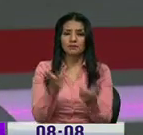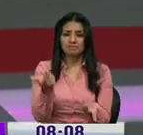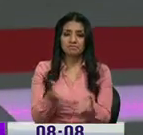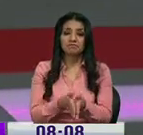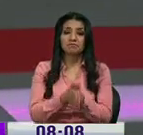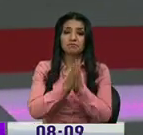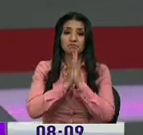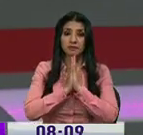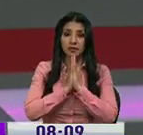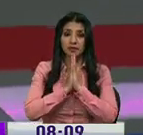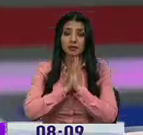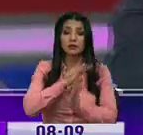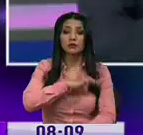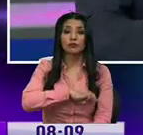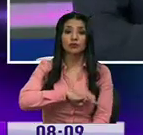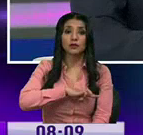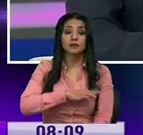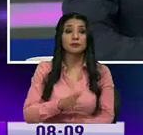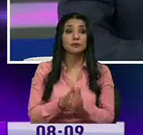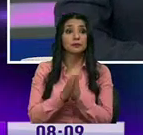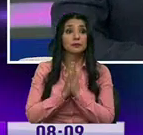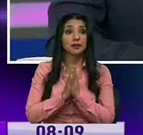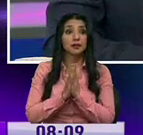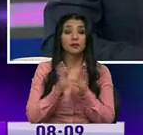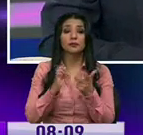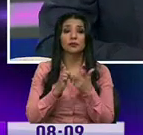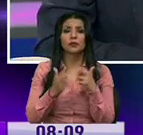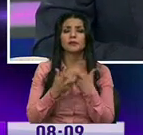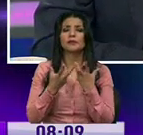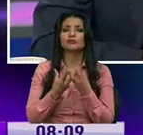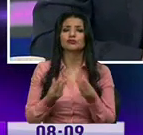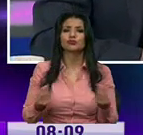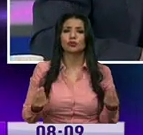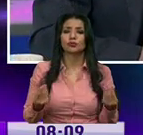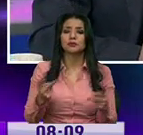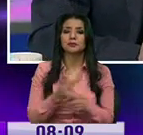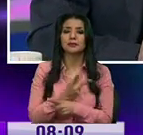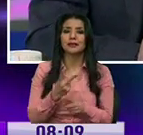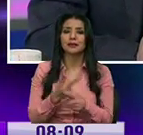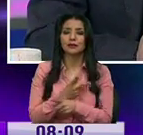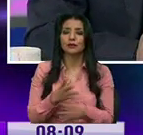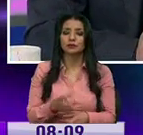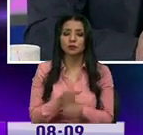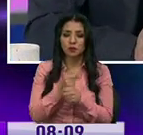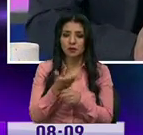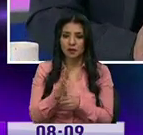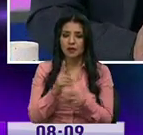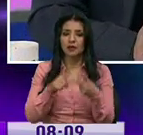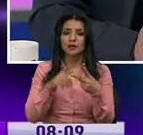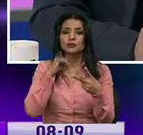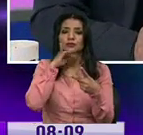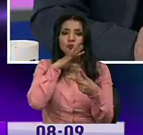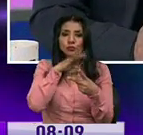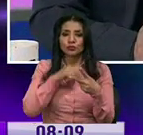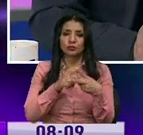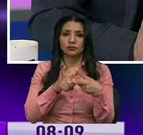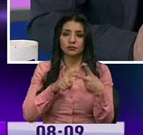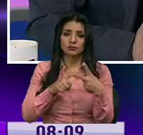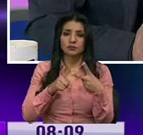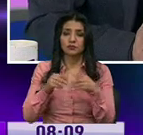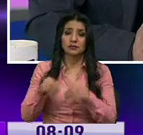solicitan a ustedes, señores del municipio, solucionar el problema de inseguridad y de insalubridad. ¿Por qué? Hay